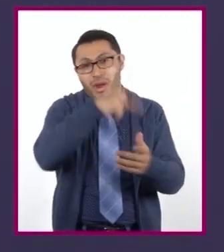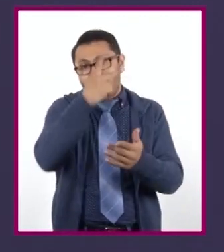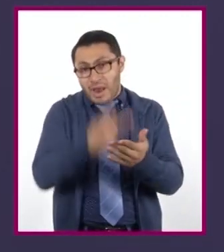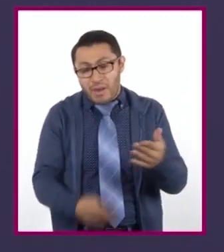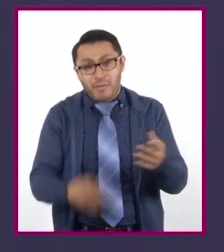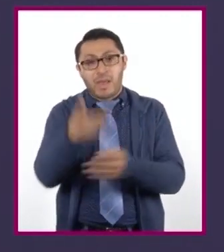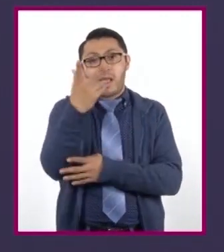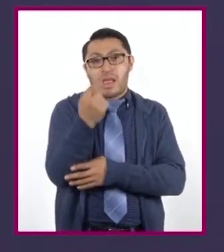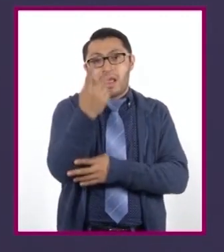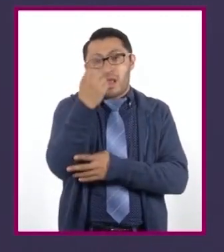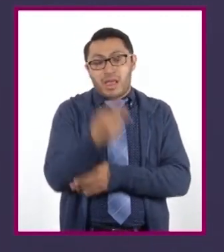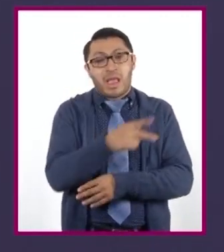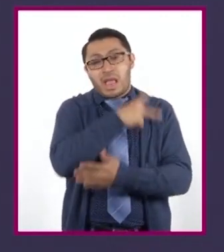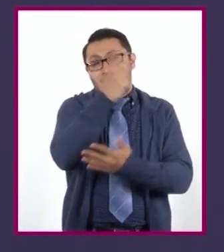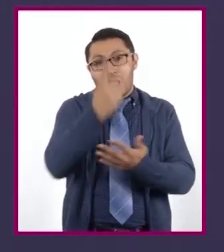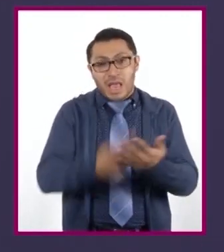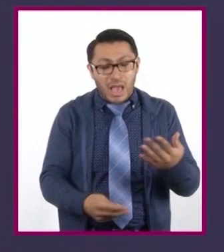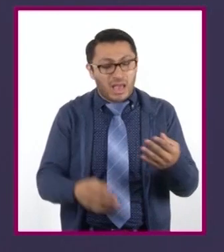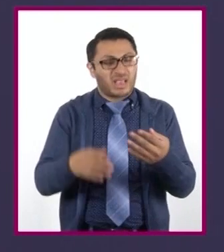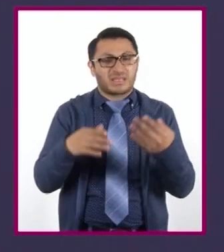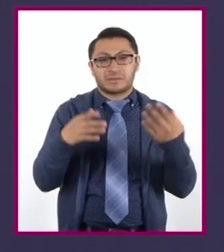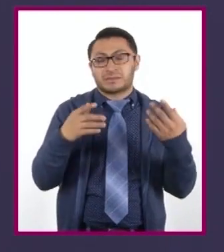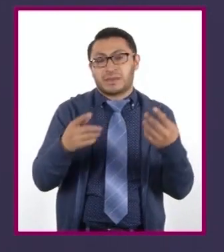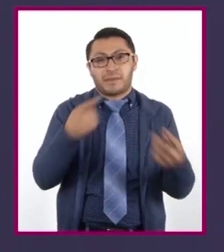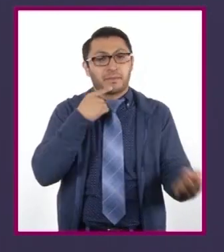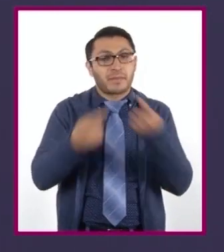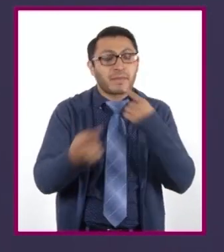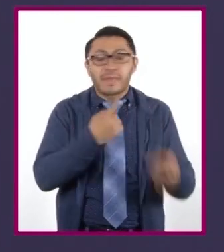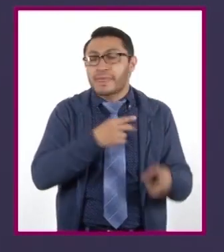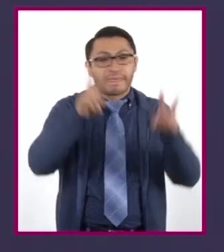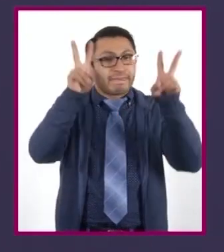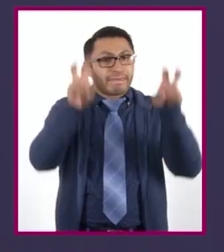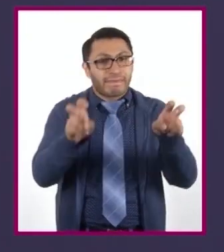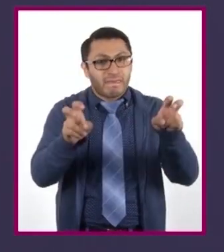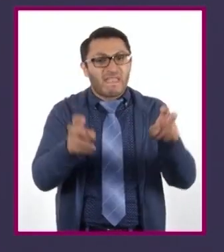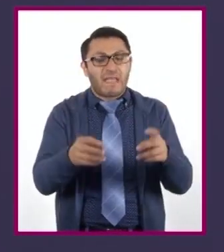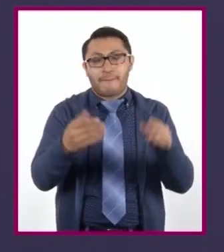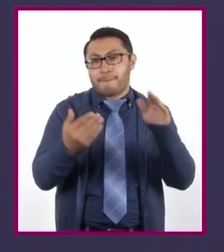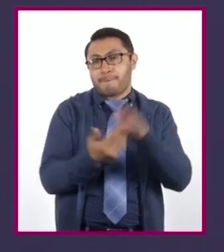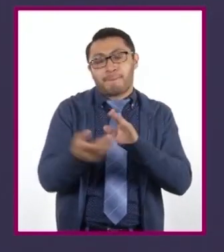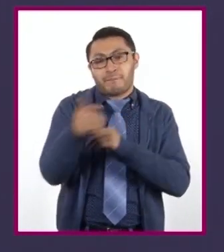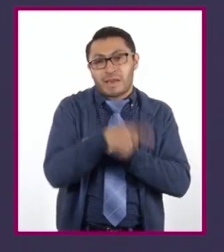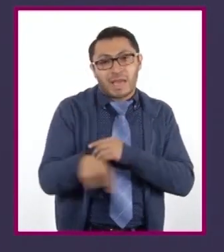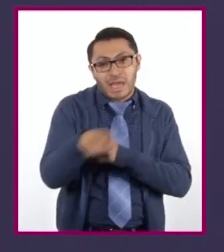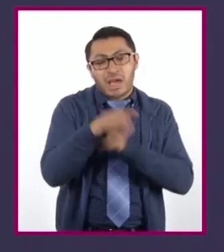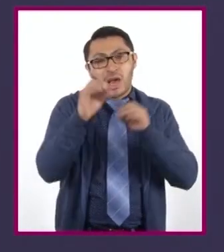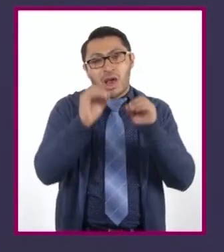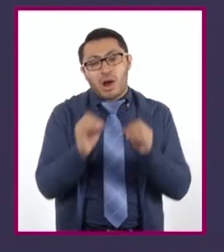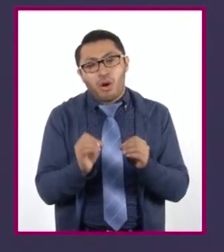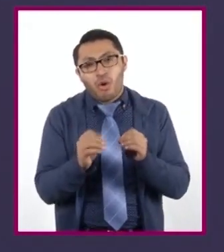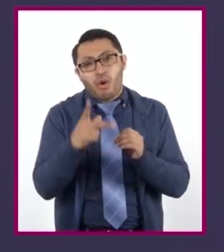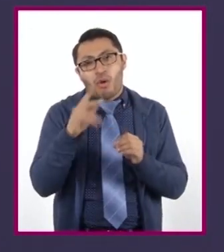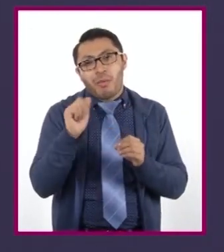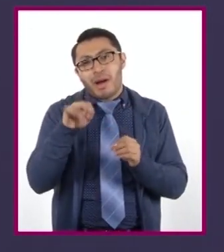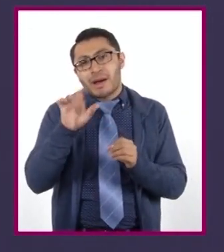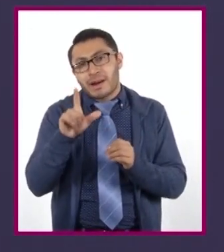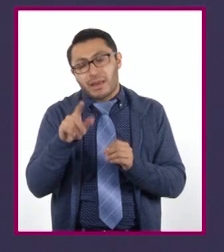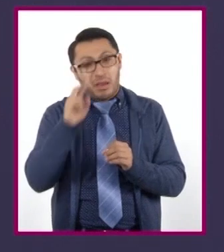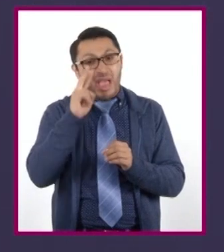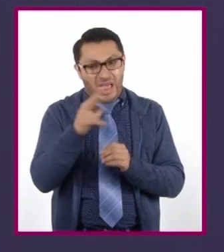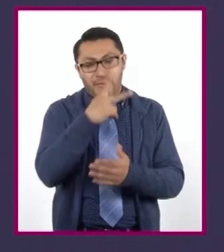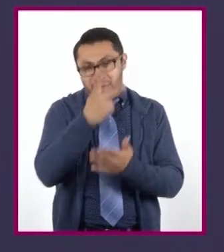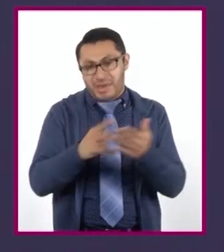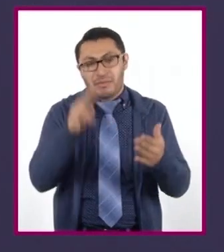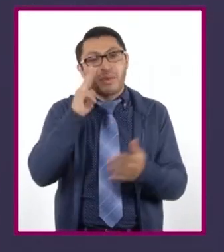la televisión programas en los que se discuta un tema, ya sea en mesa redonda o panel. Vean el programa